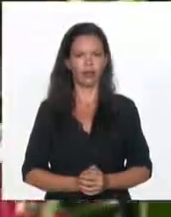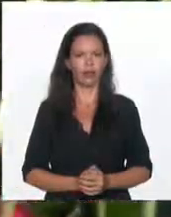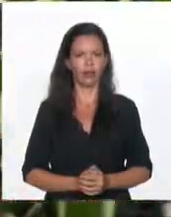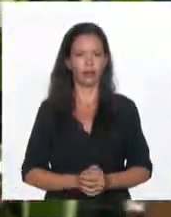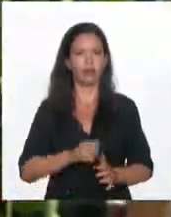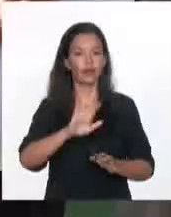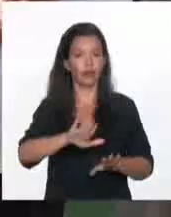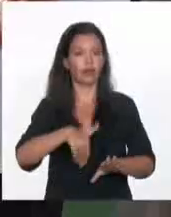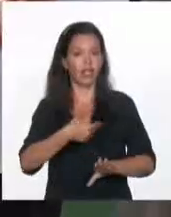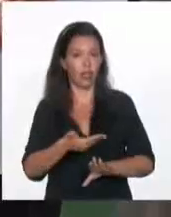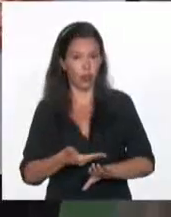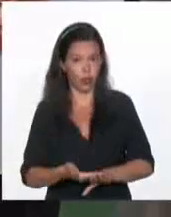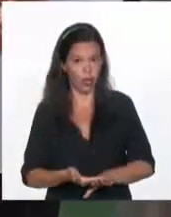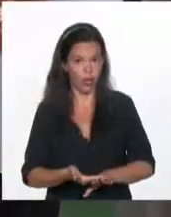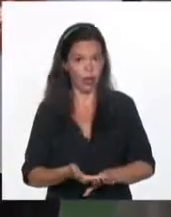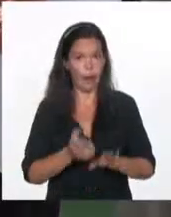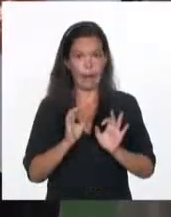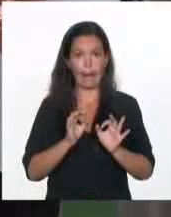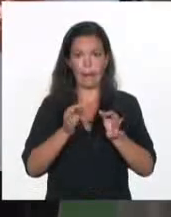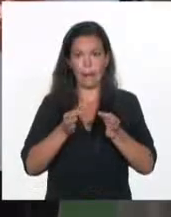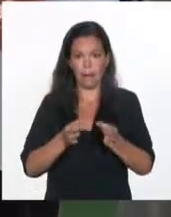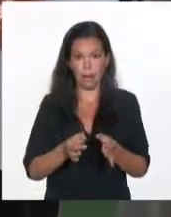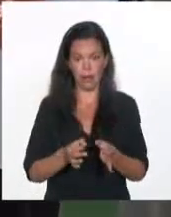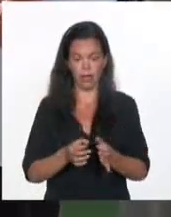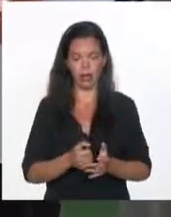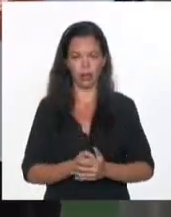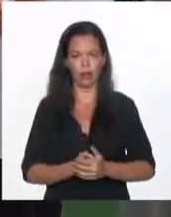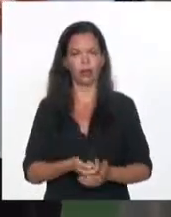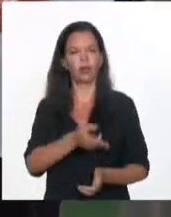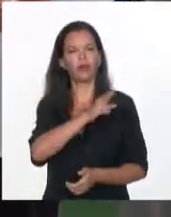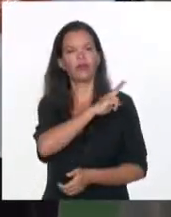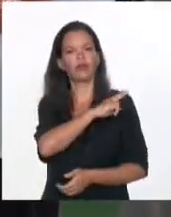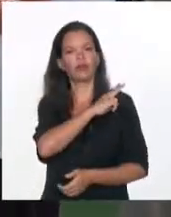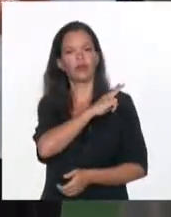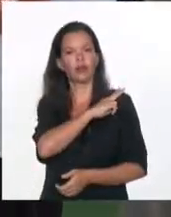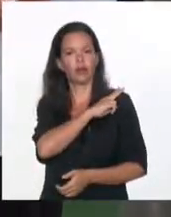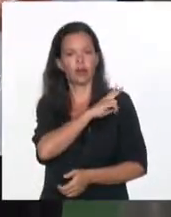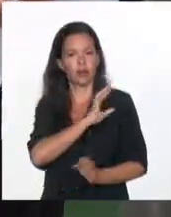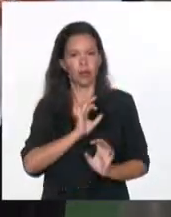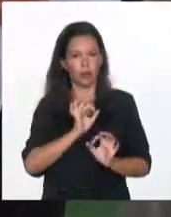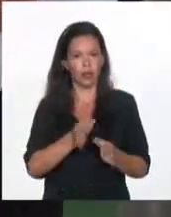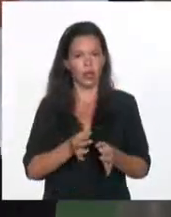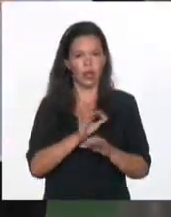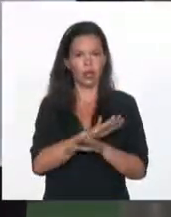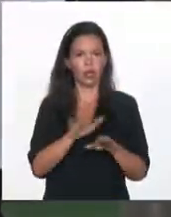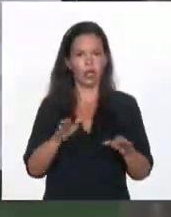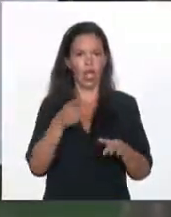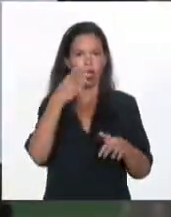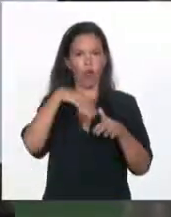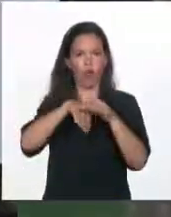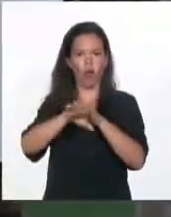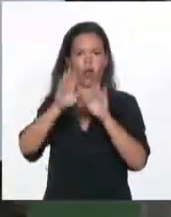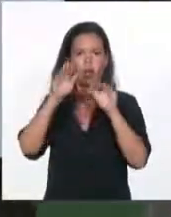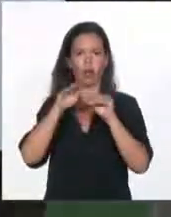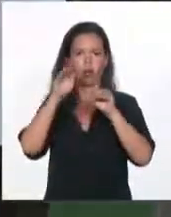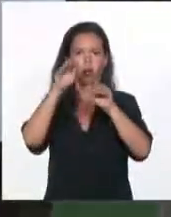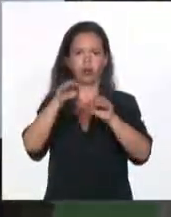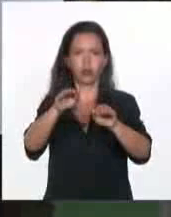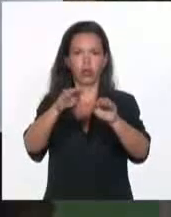Posteriormente, las urnas con las cenizas de los generales Julio Casas y Luis Alberto Rodríguez fueron depositadas en el monolito por sus